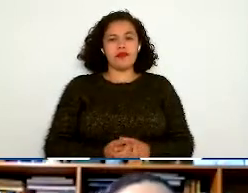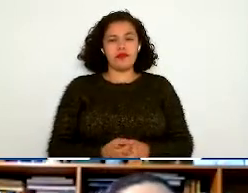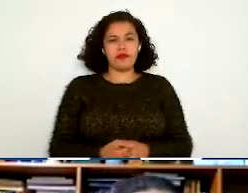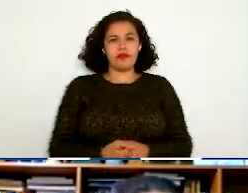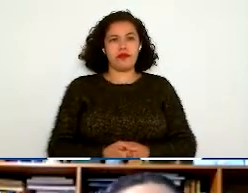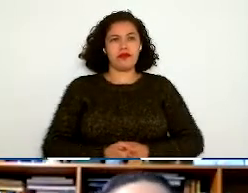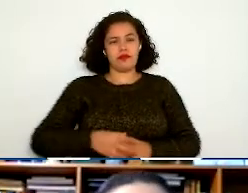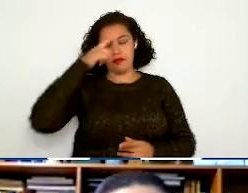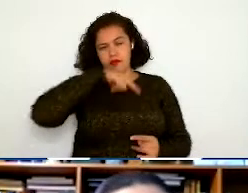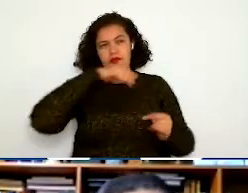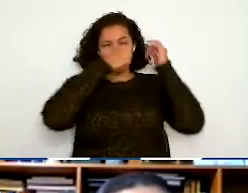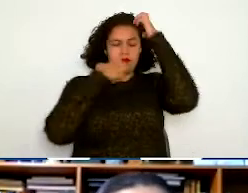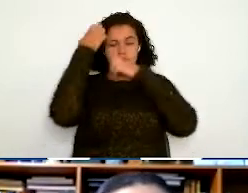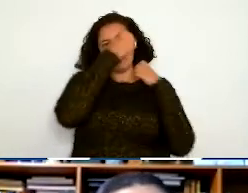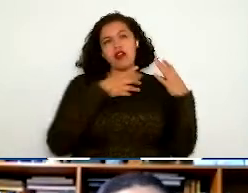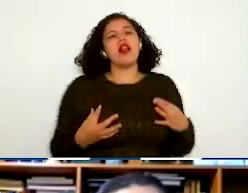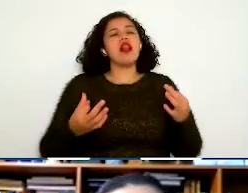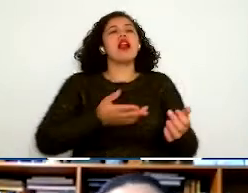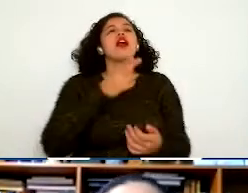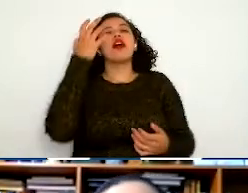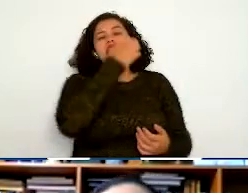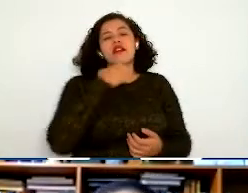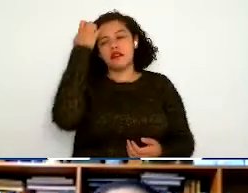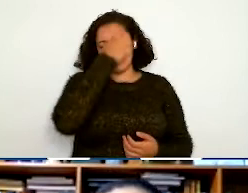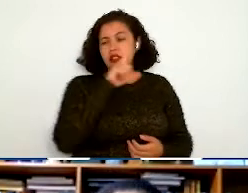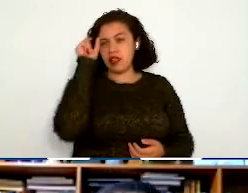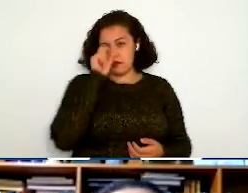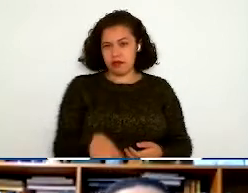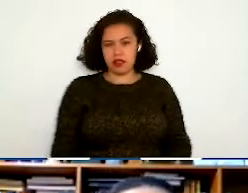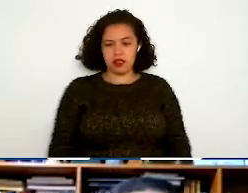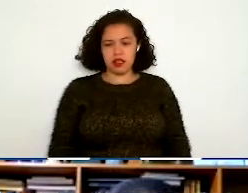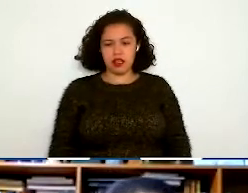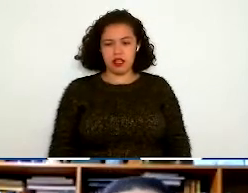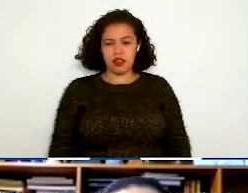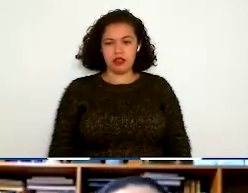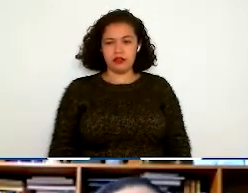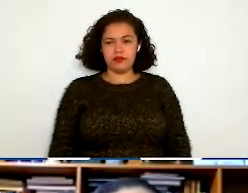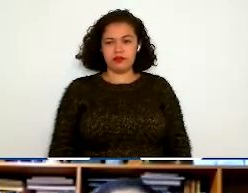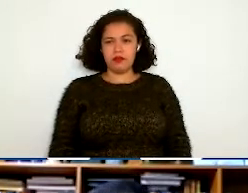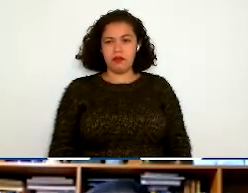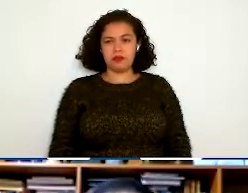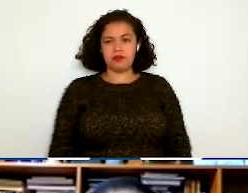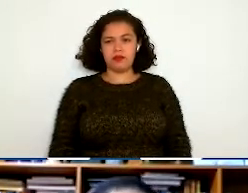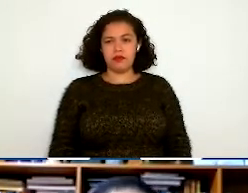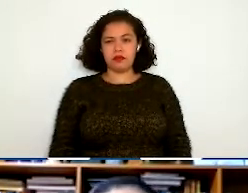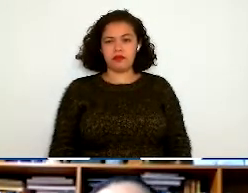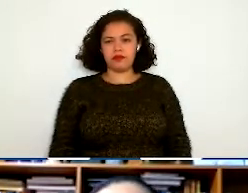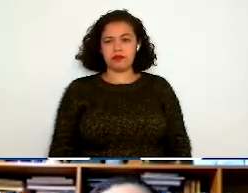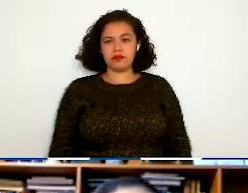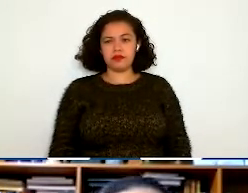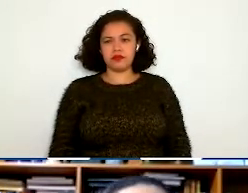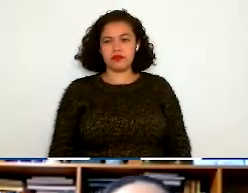atención o de evaluación de la calidad de la atención, también va a ser importante sumar a eso